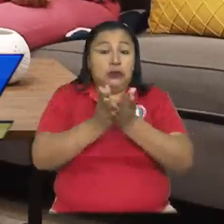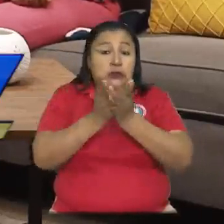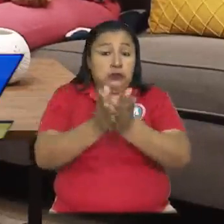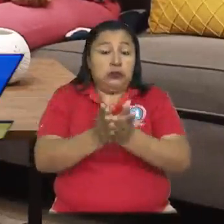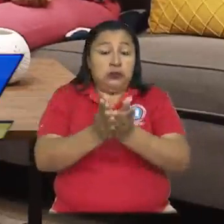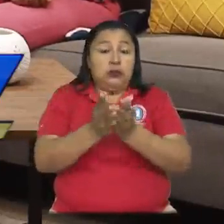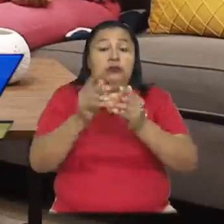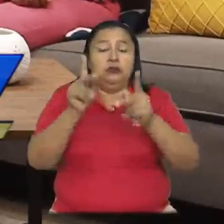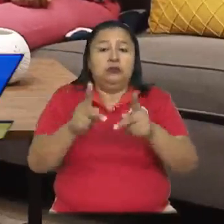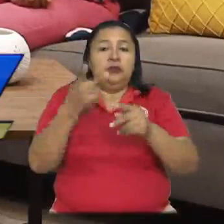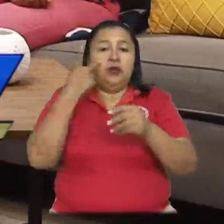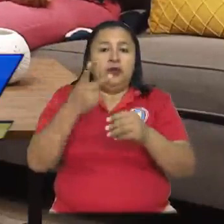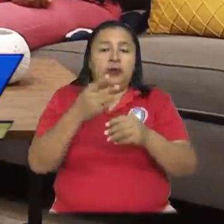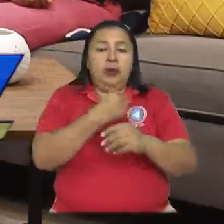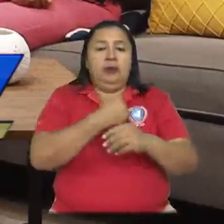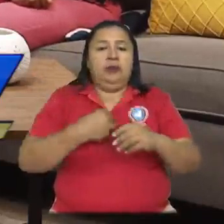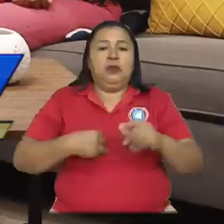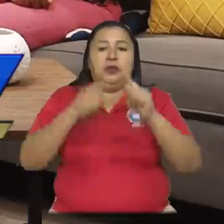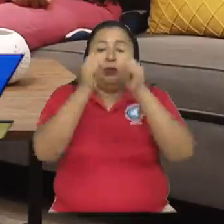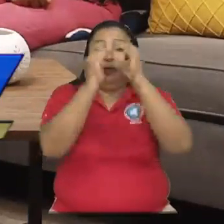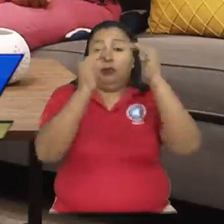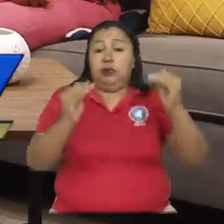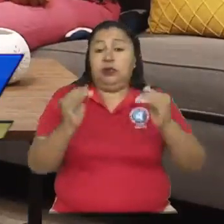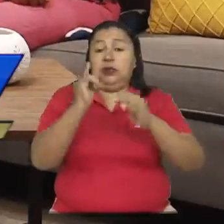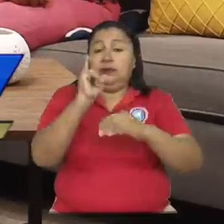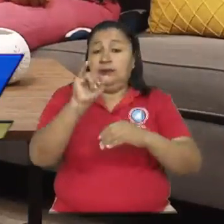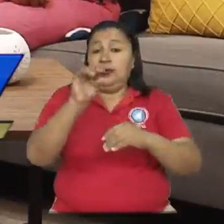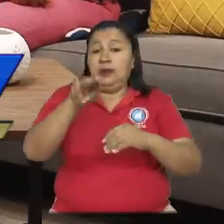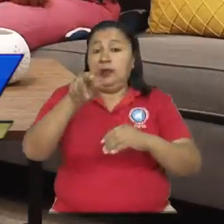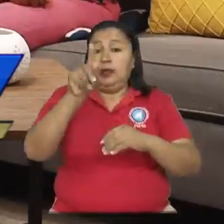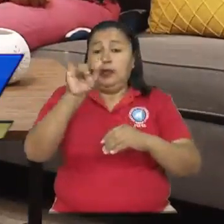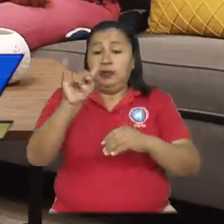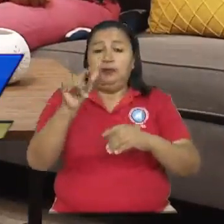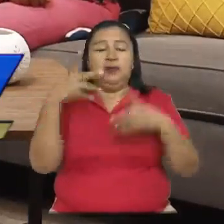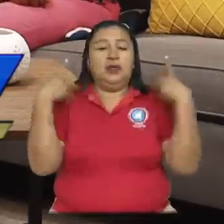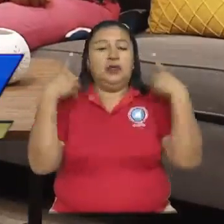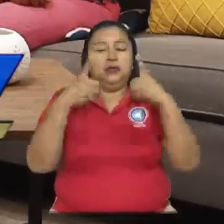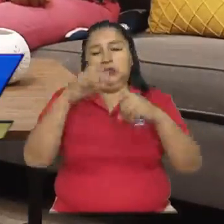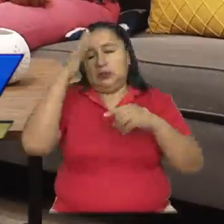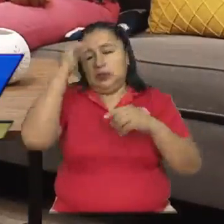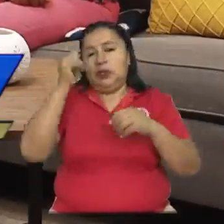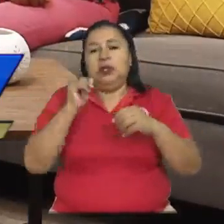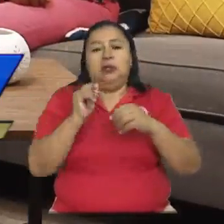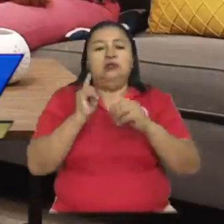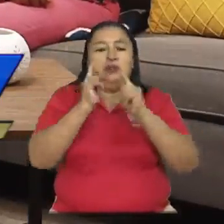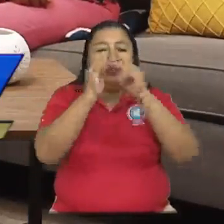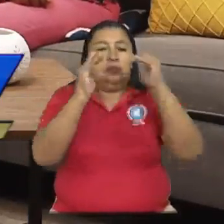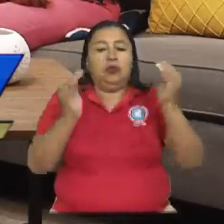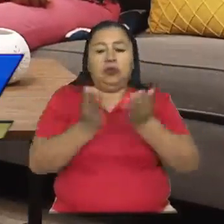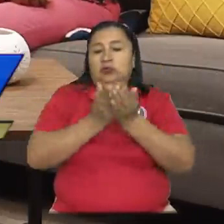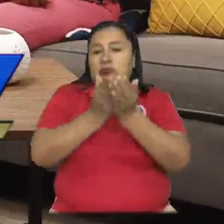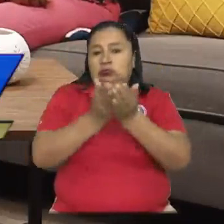con el Ministerio de Transporte e Infraestructura a través de la Dirección General de Transporte Acuático.